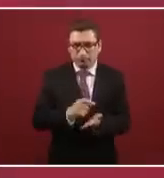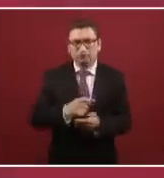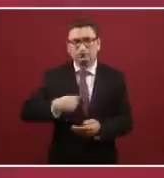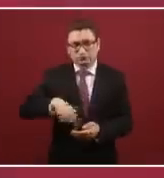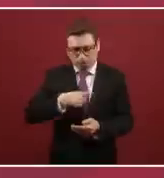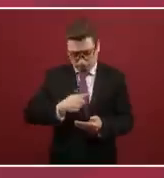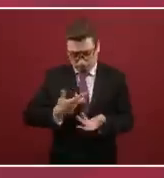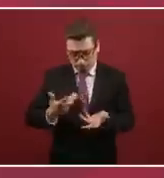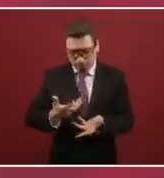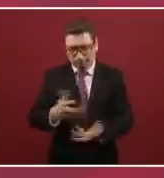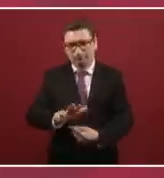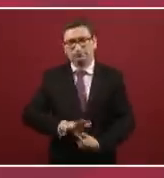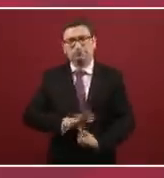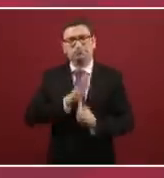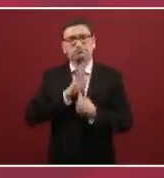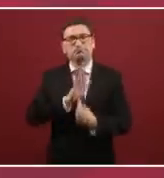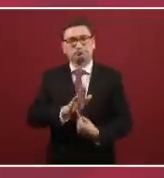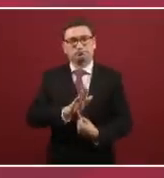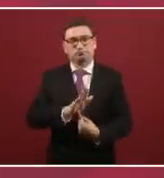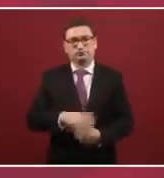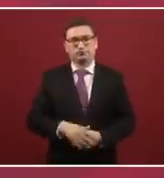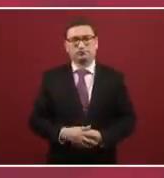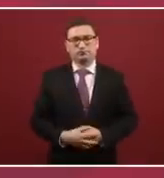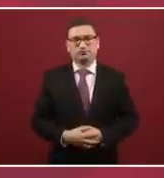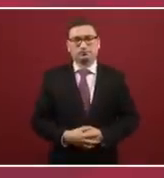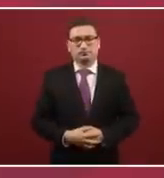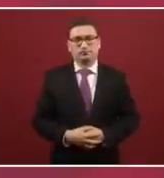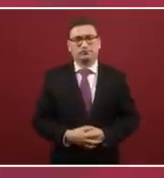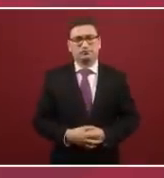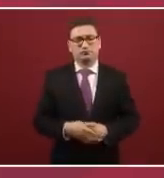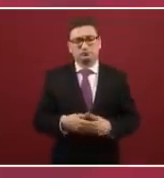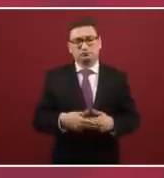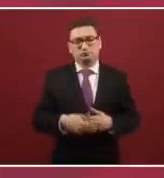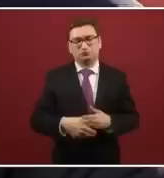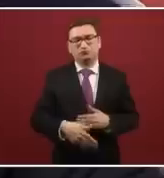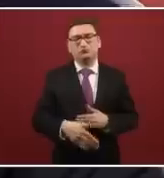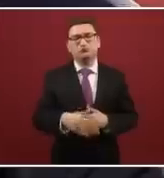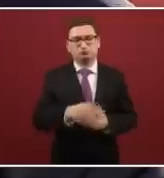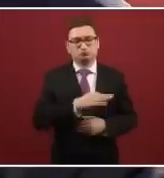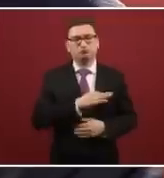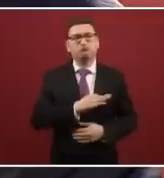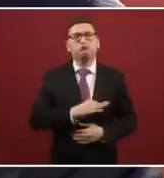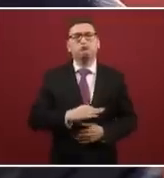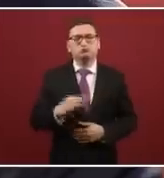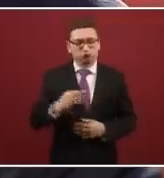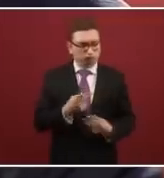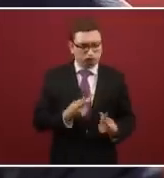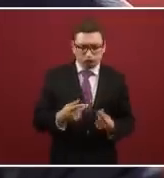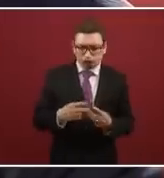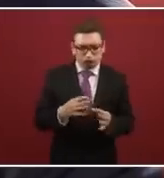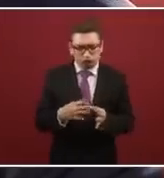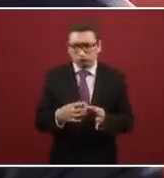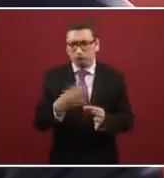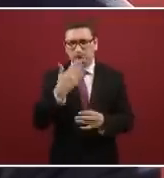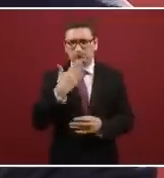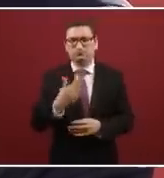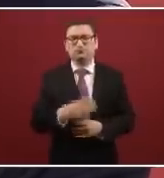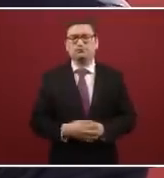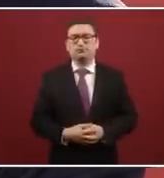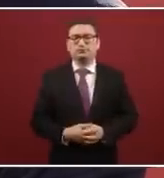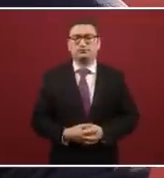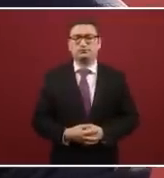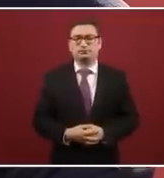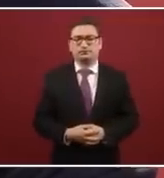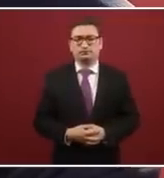demostrar que se puede ser eficientes. Entonces,